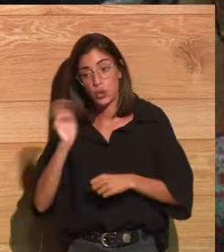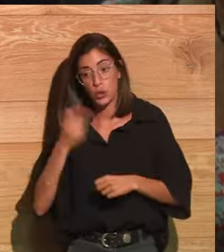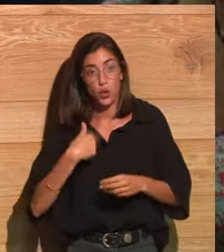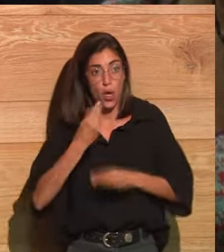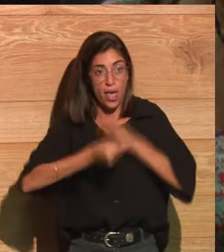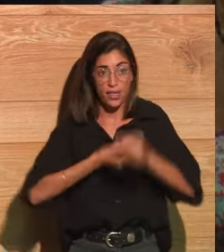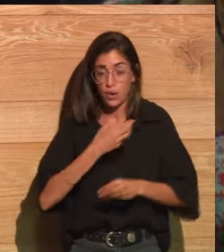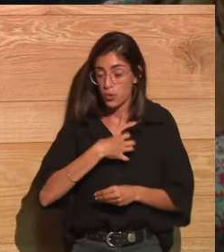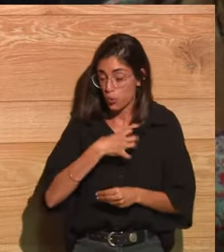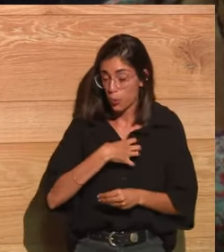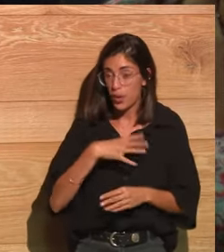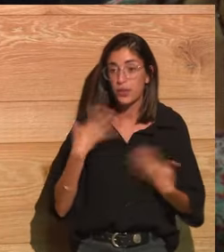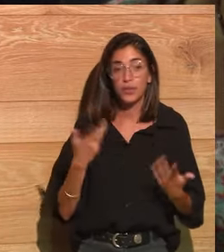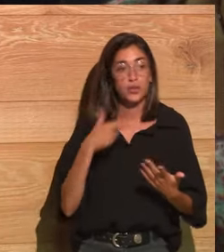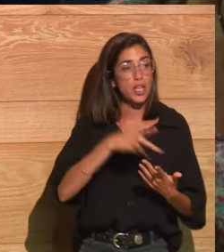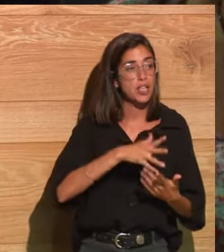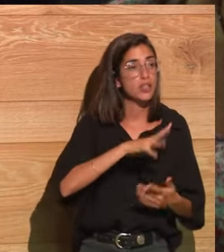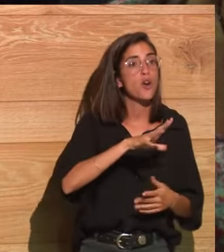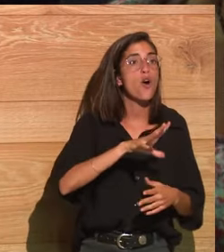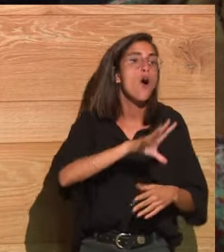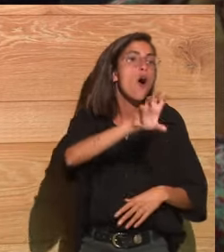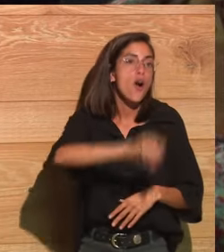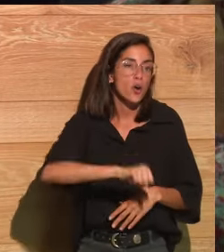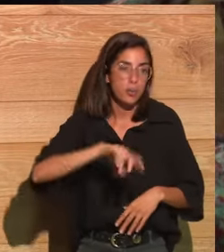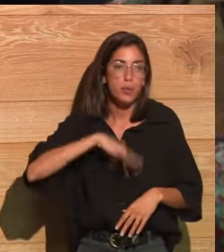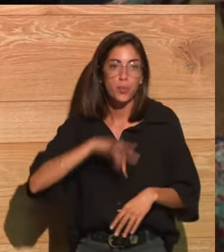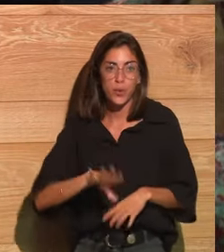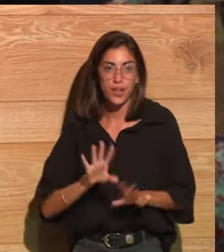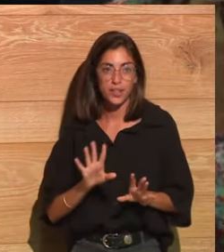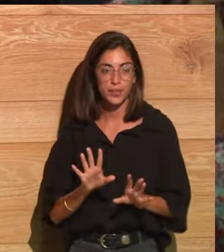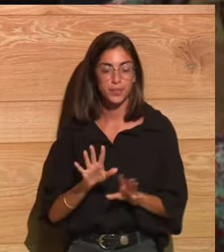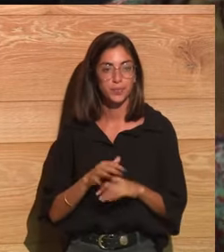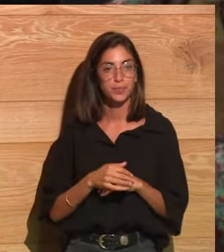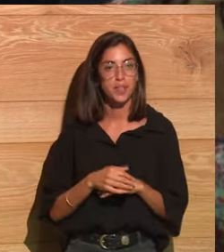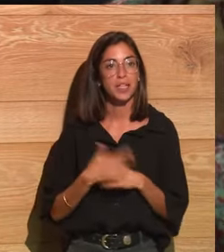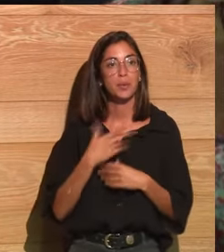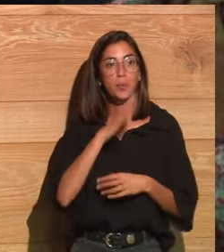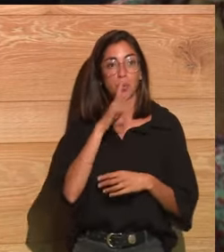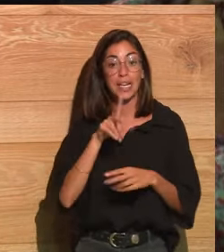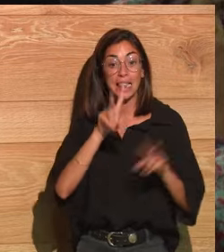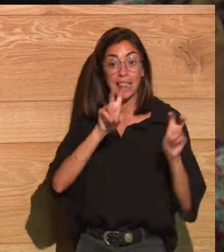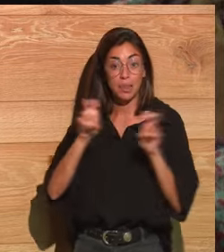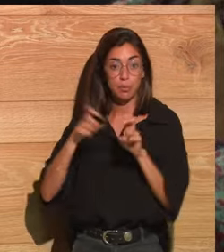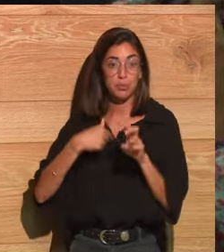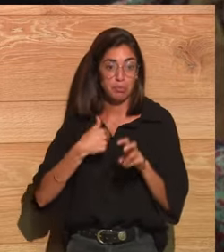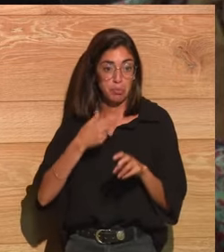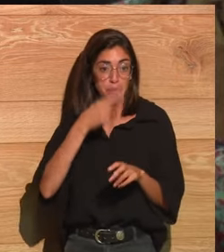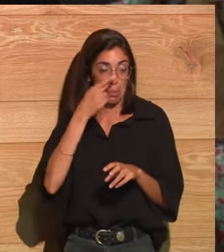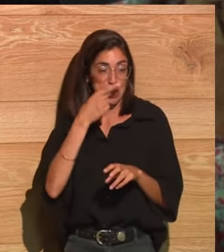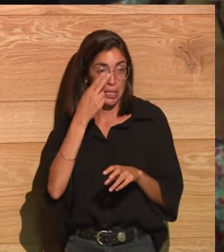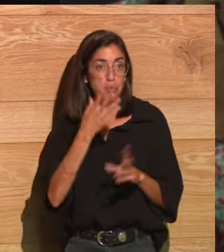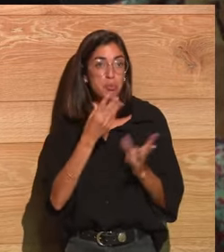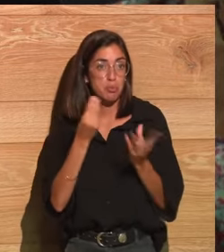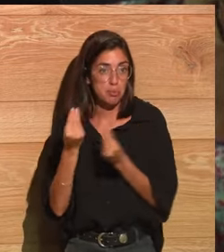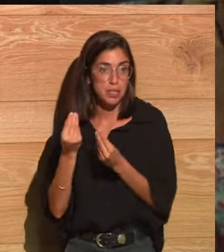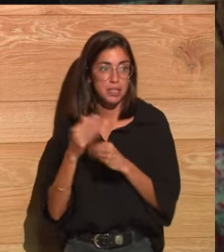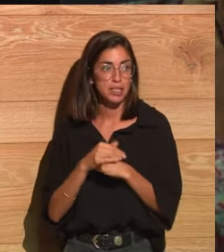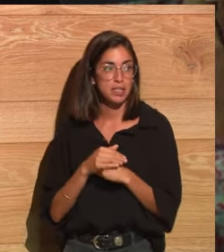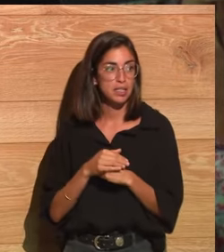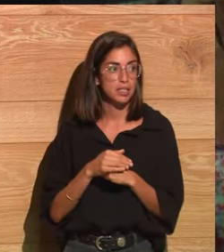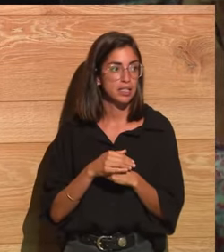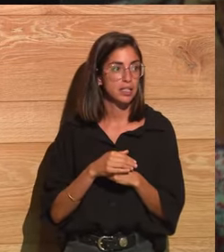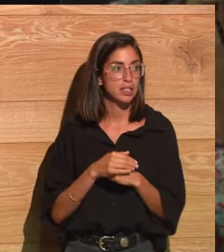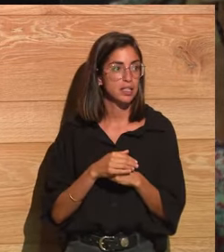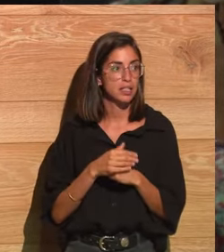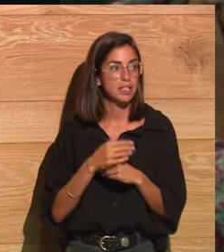estos dos libros. Eso, pues este es asequible. Podemos así que muchas gracias y eso, son temas que me interesan muy bastante. Muy bien, pues y además, bueno, que si tiene oportunidad cuando lo lea, me